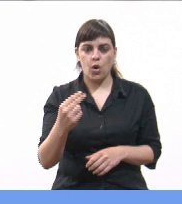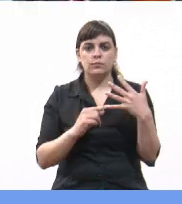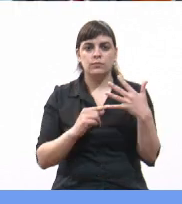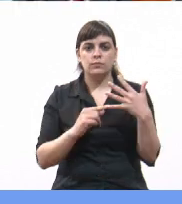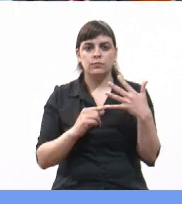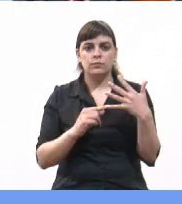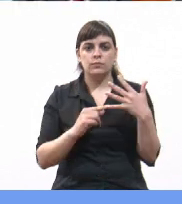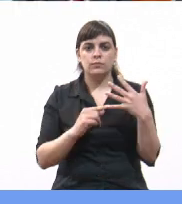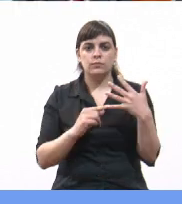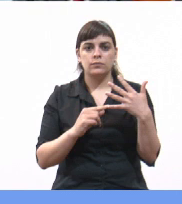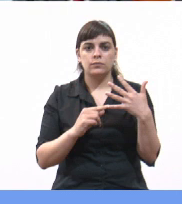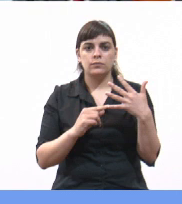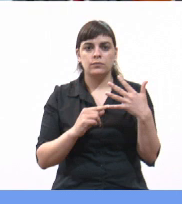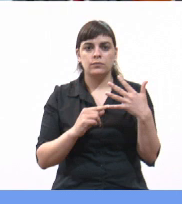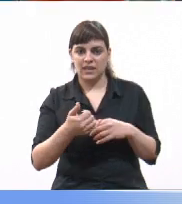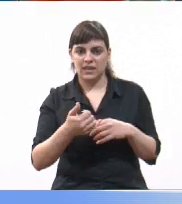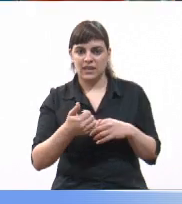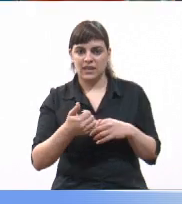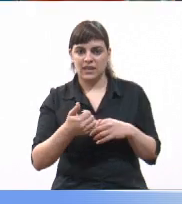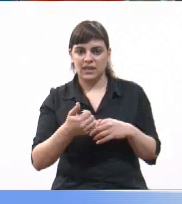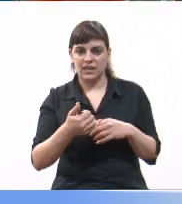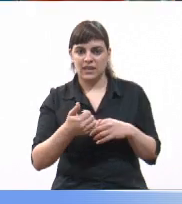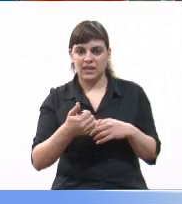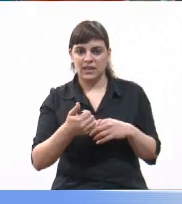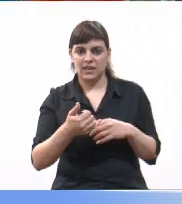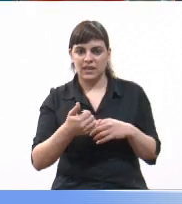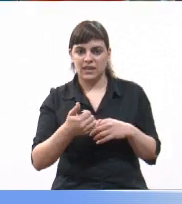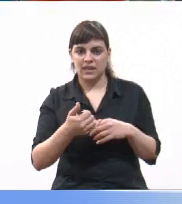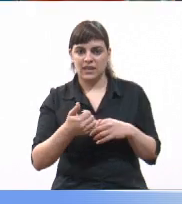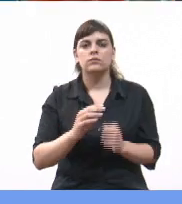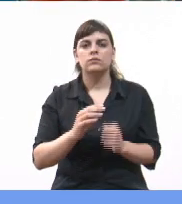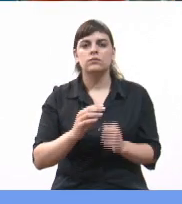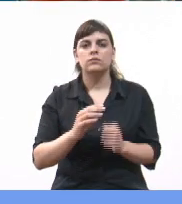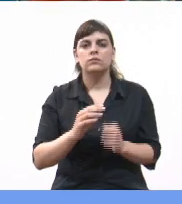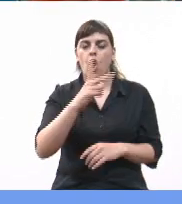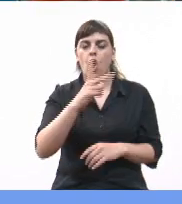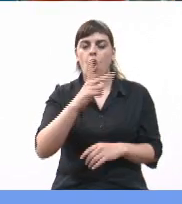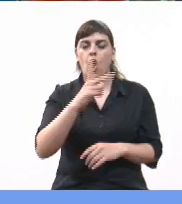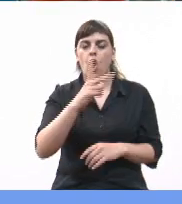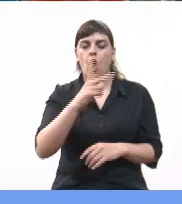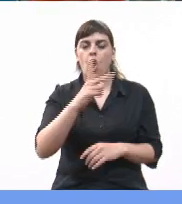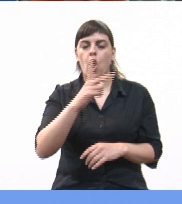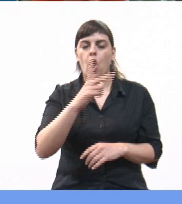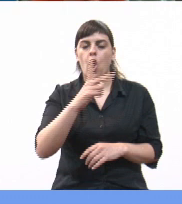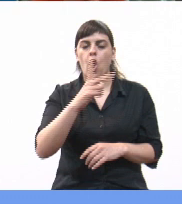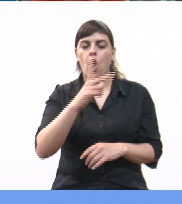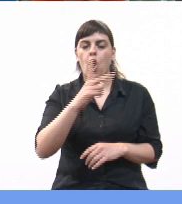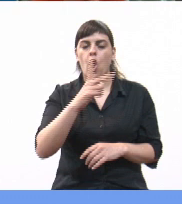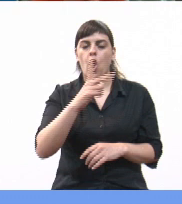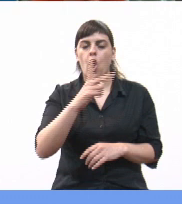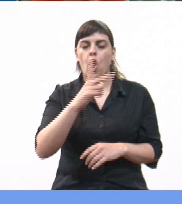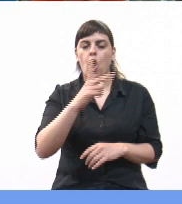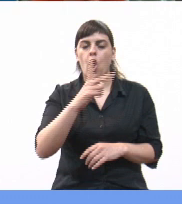Negativo, secretario. ¿Me repite, por favor? Sí, negativo es mi voto, perfecto, secretario. Voto, Elías